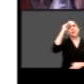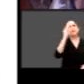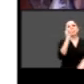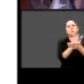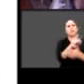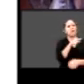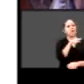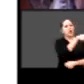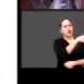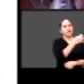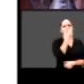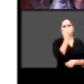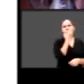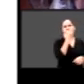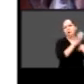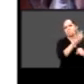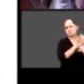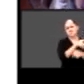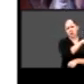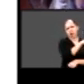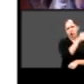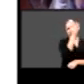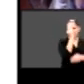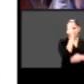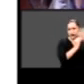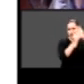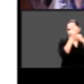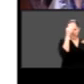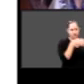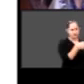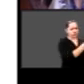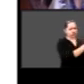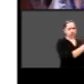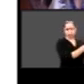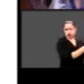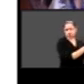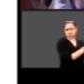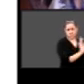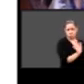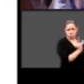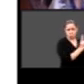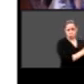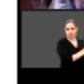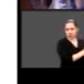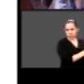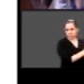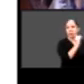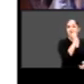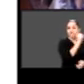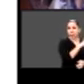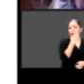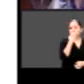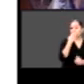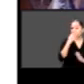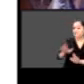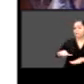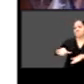también ocurre fuera de la escuela y también es algo que pasa